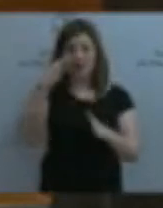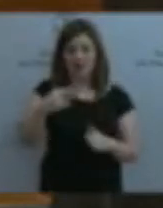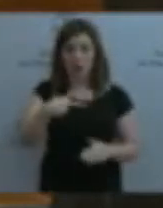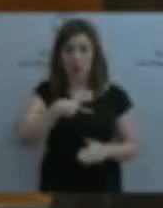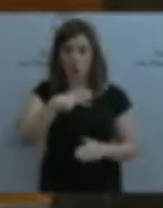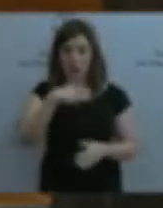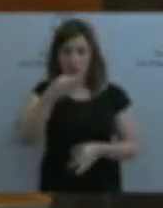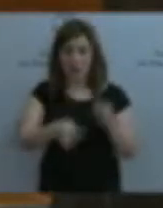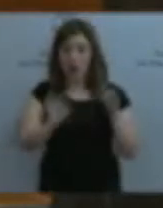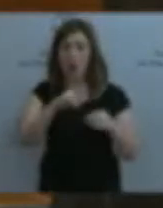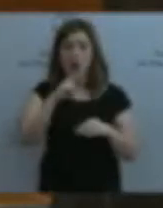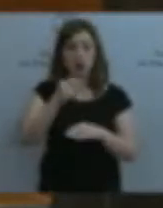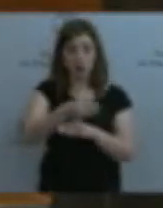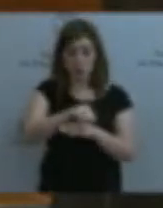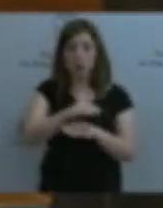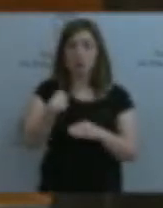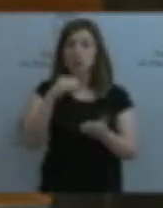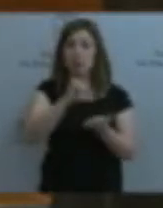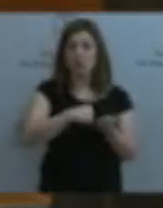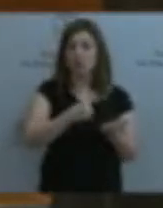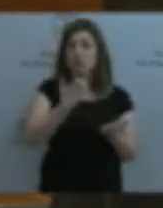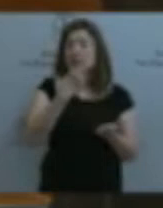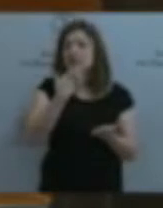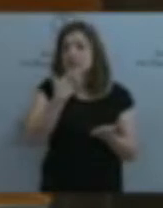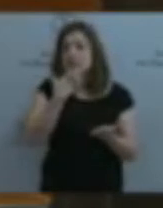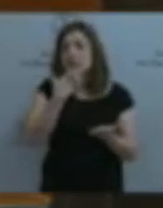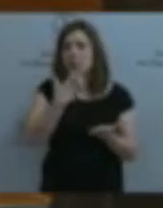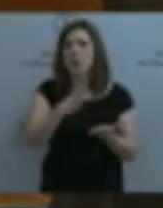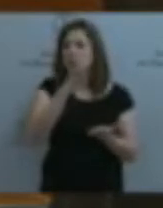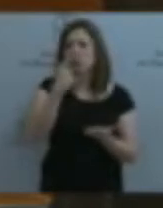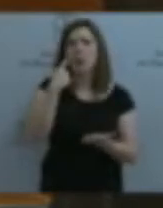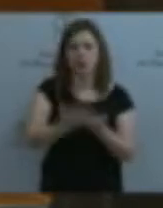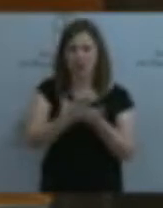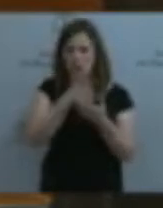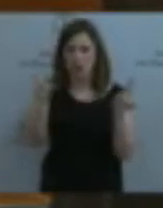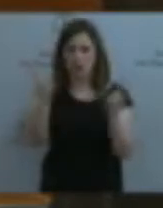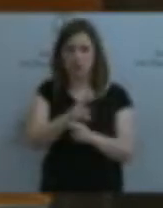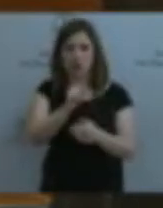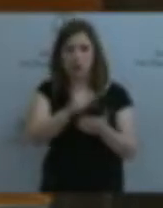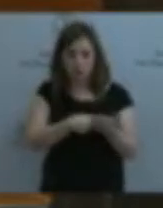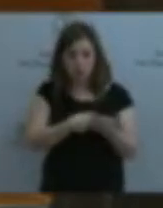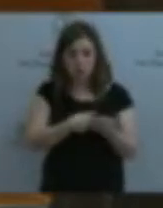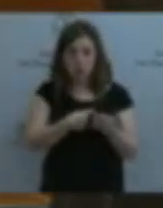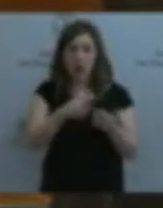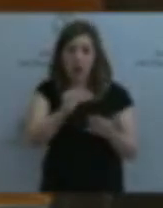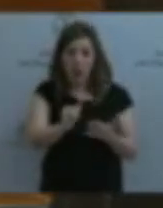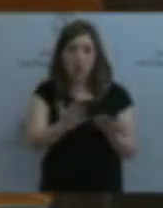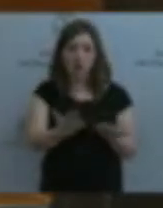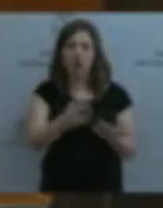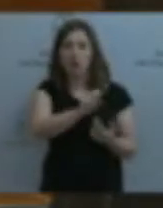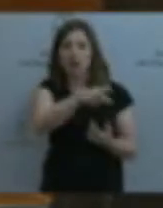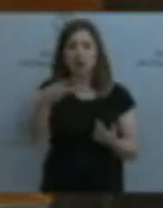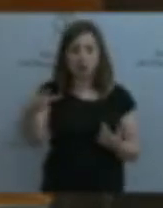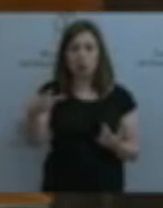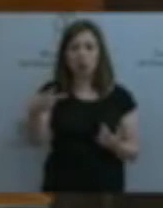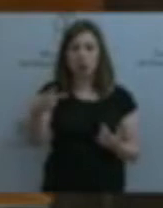de conservación de contrato, salvo que exista una causa muy justificada para su rescisión, se propuso, mediante una resolución,